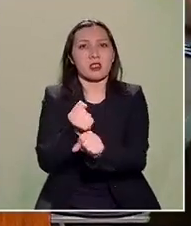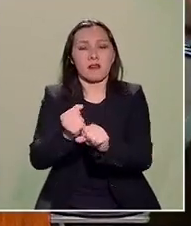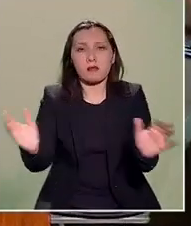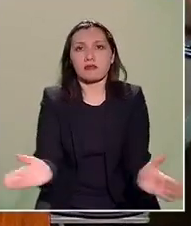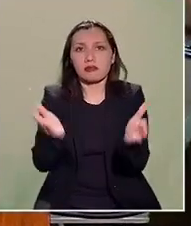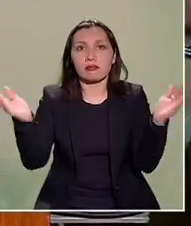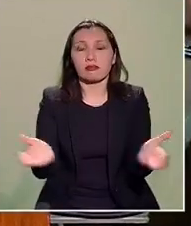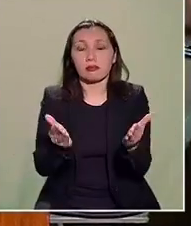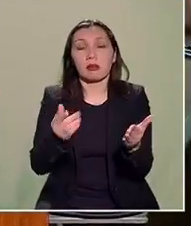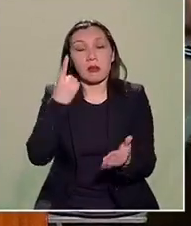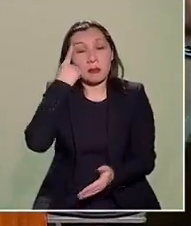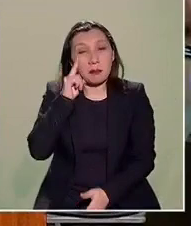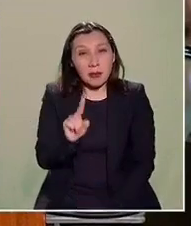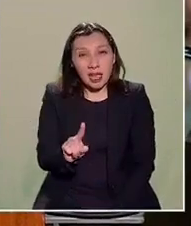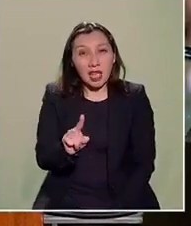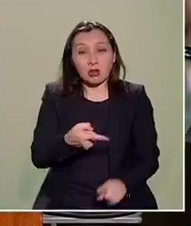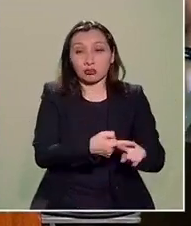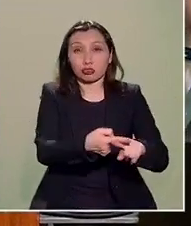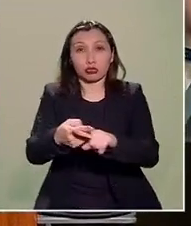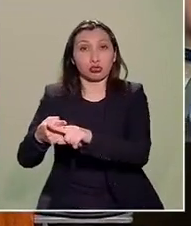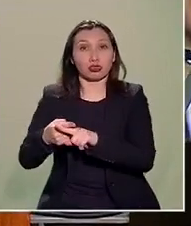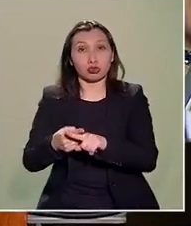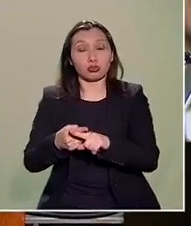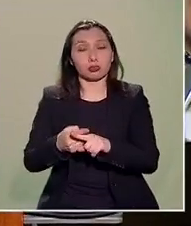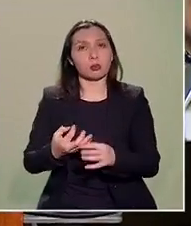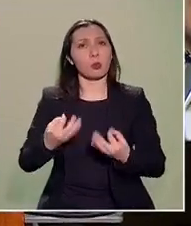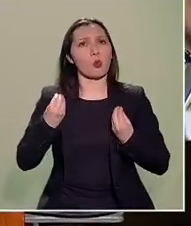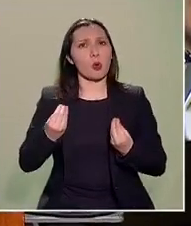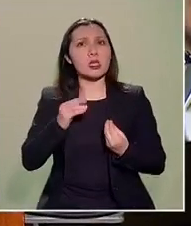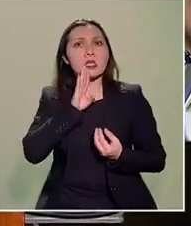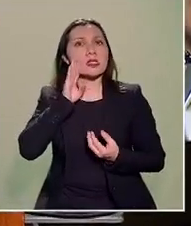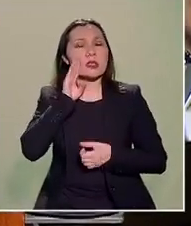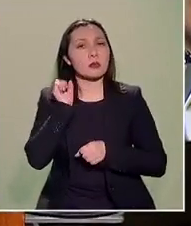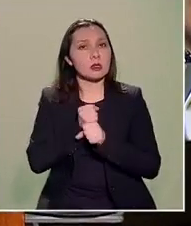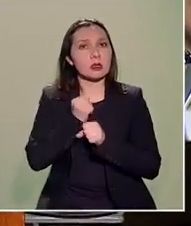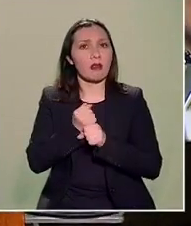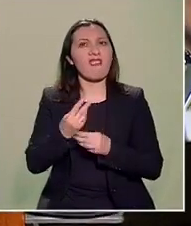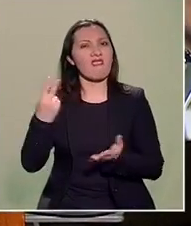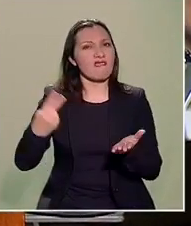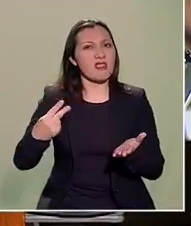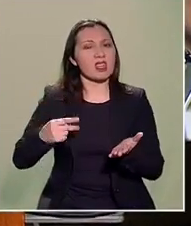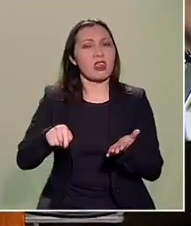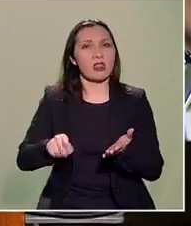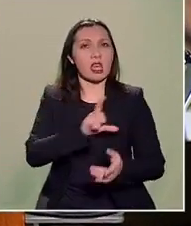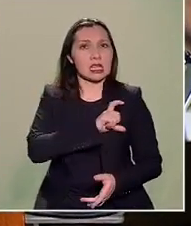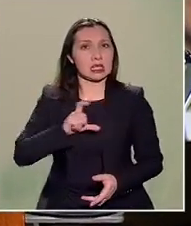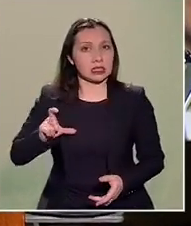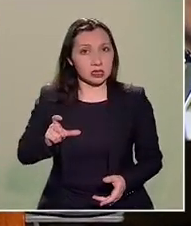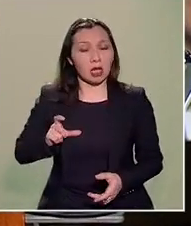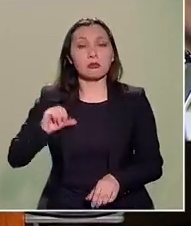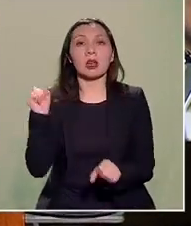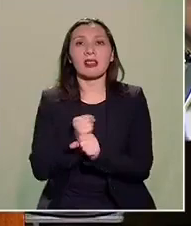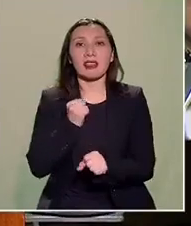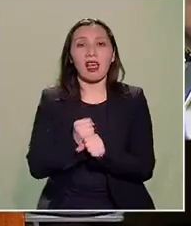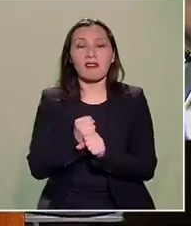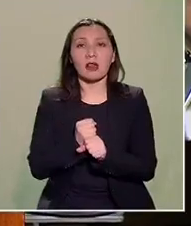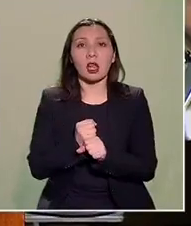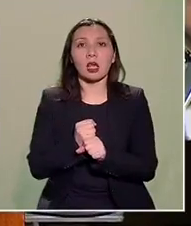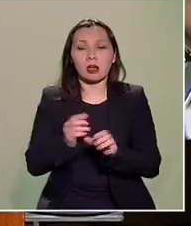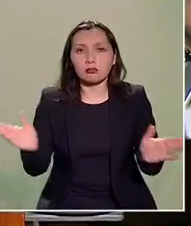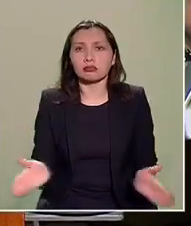en cambio en una sociedad con principios y verdaderos valores cristianos trabajará